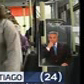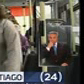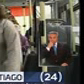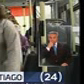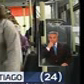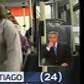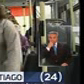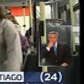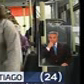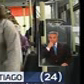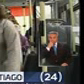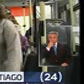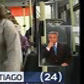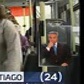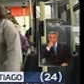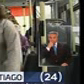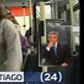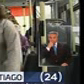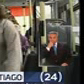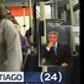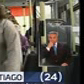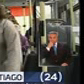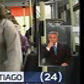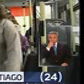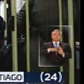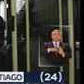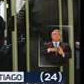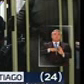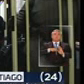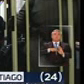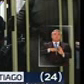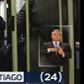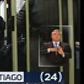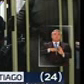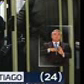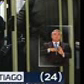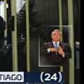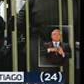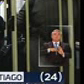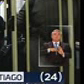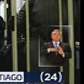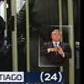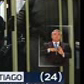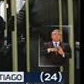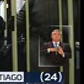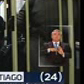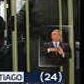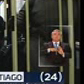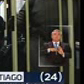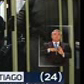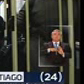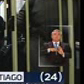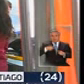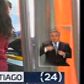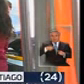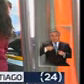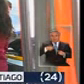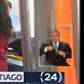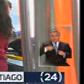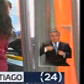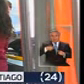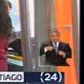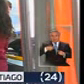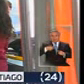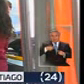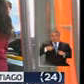público. Y que esté bien, ahí va la pasa de largo sin saludar ni arrugarse. Marcan la